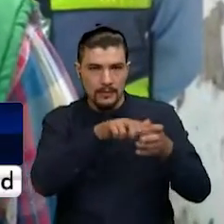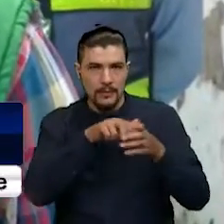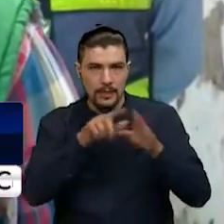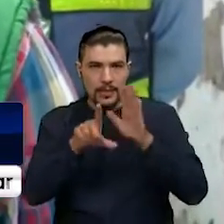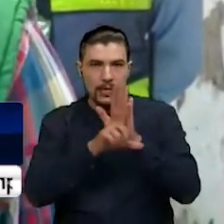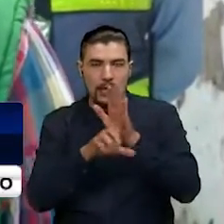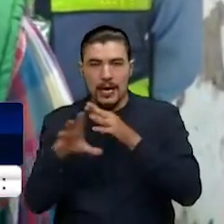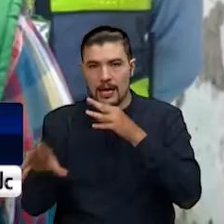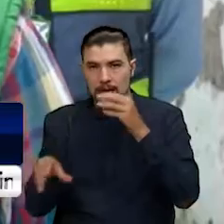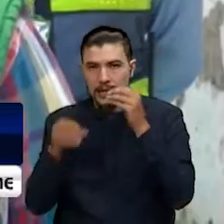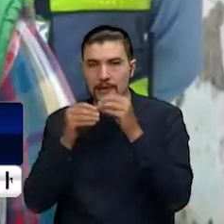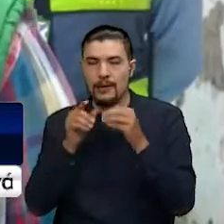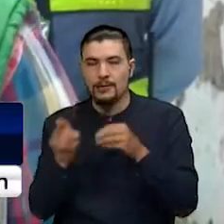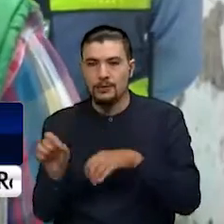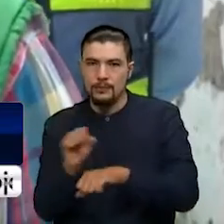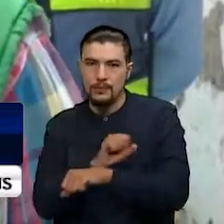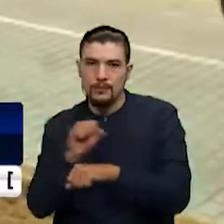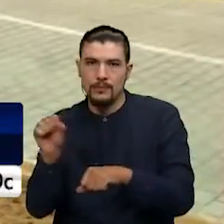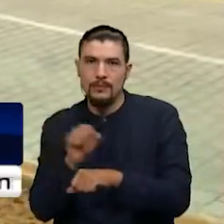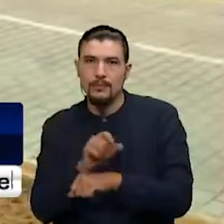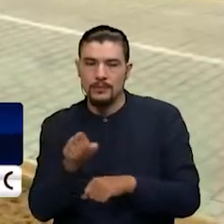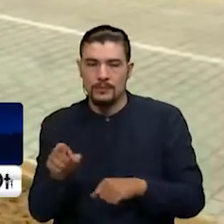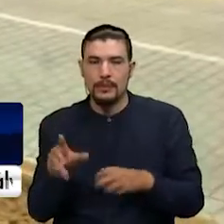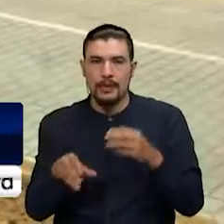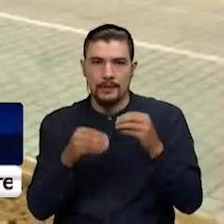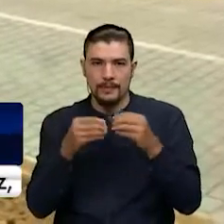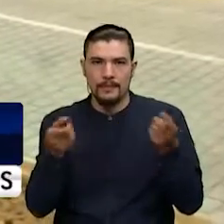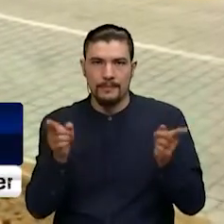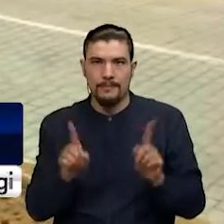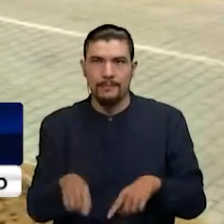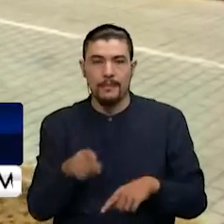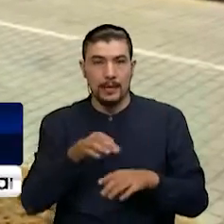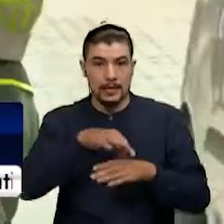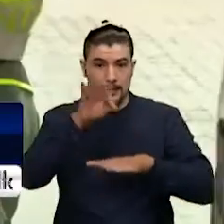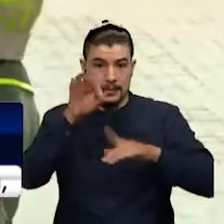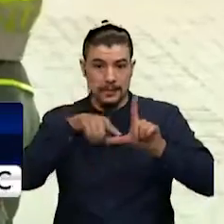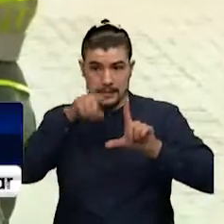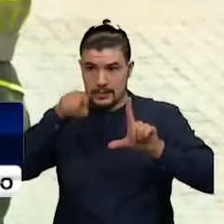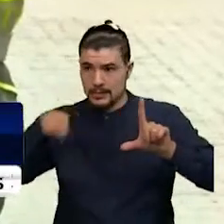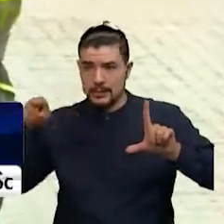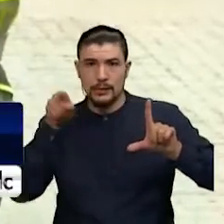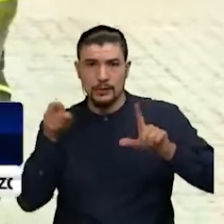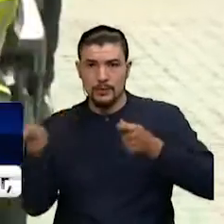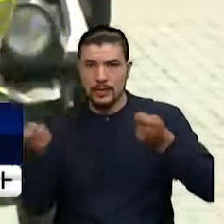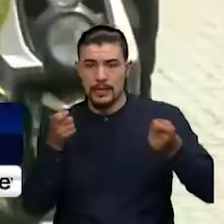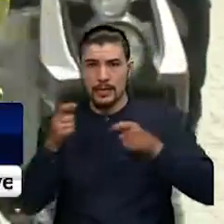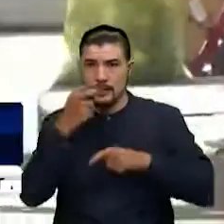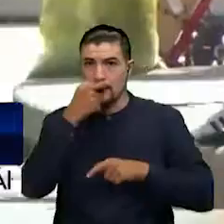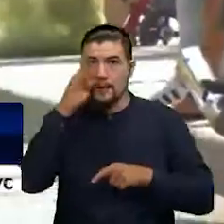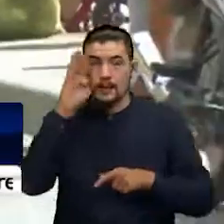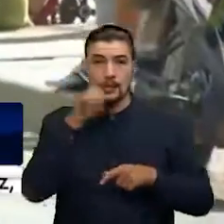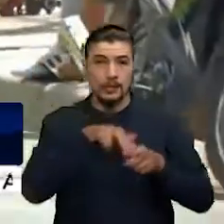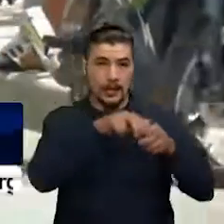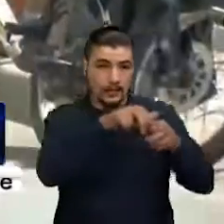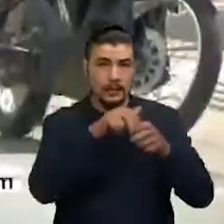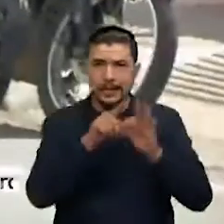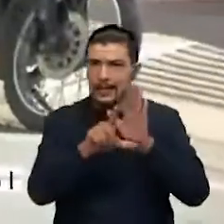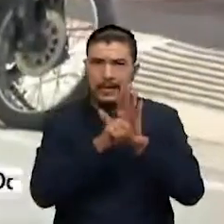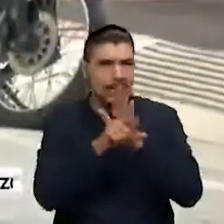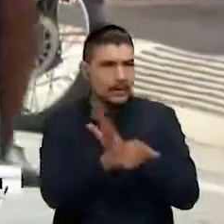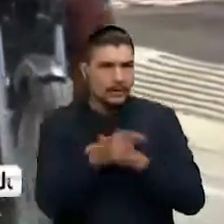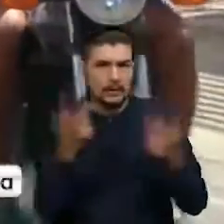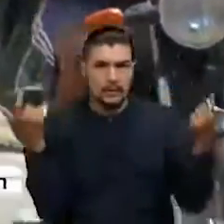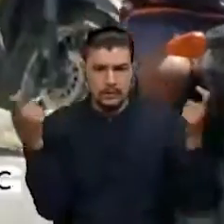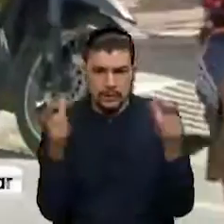seguido obviamente de los vehículos automóviles según las estadísticas que manejan las autoridades el transporte informal en girón se ha